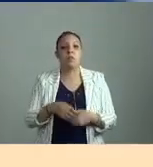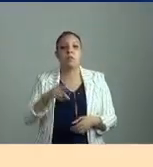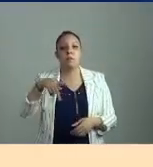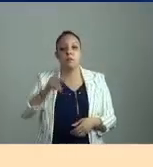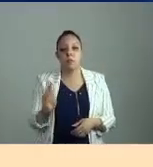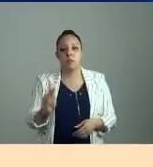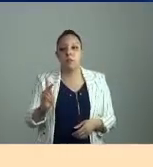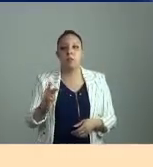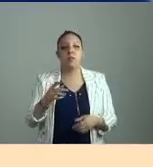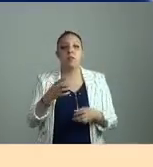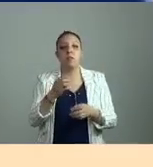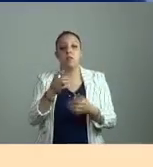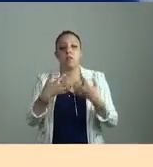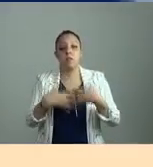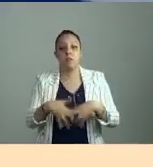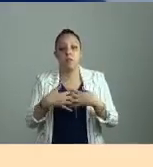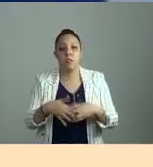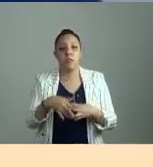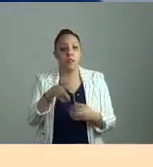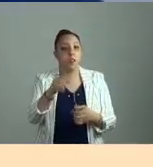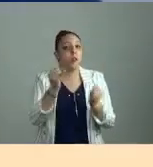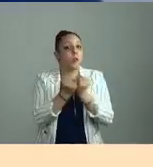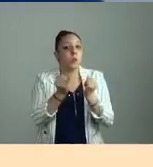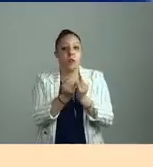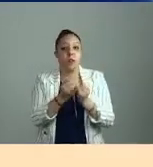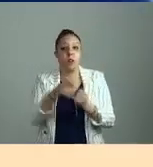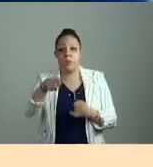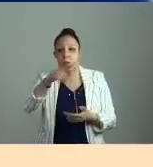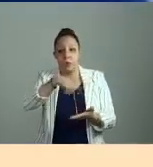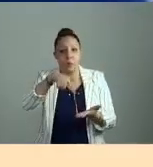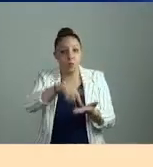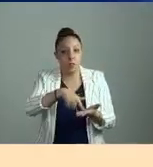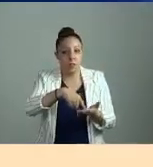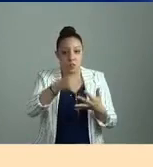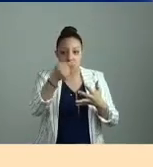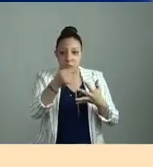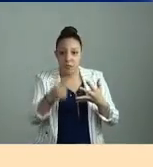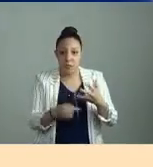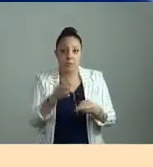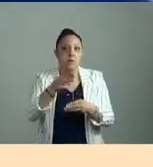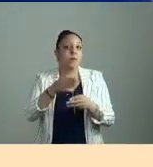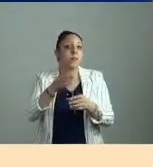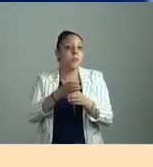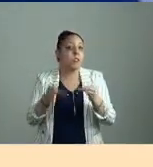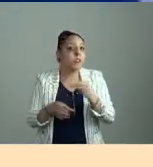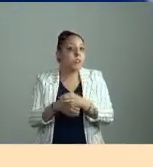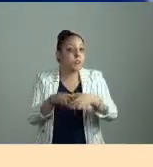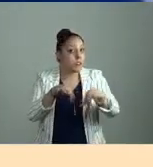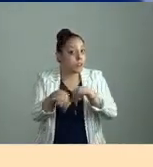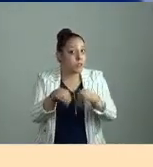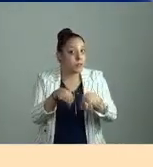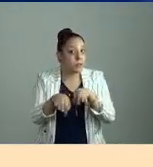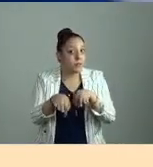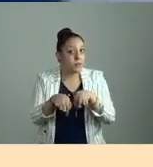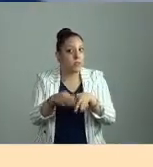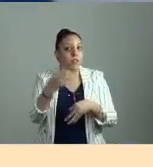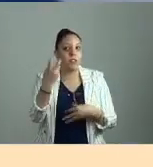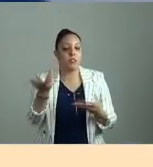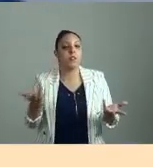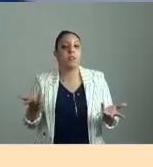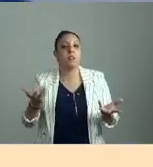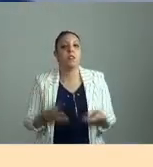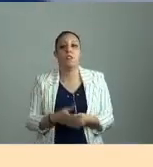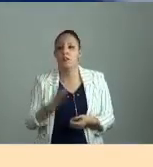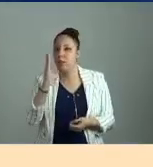no la cura es de los niños hay tantas cosas está bajo de cuidado sobre todo en la primera fase de la